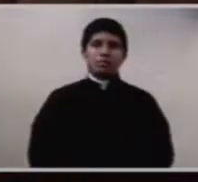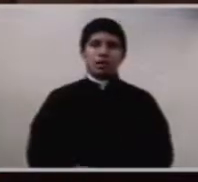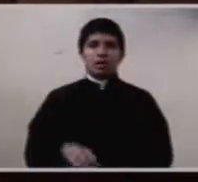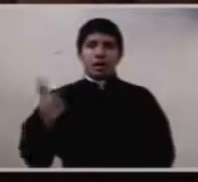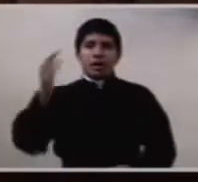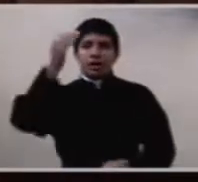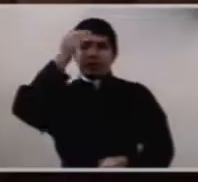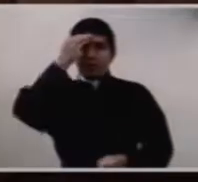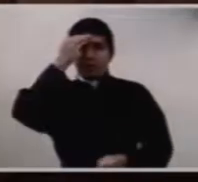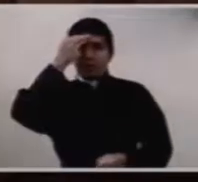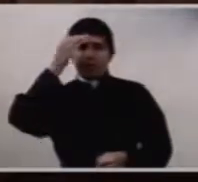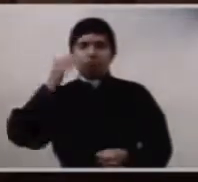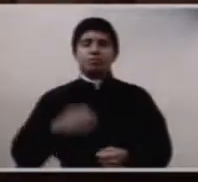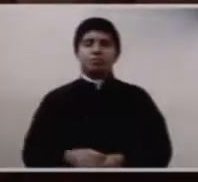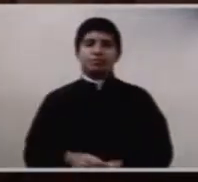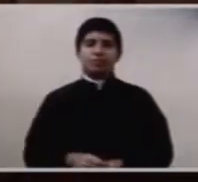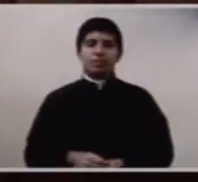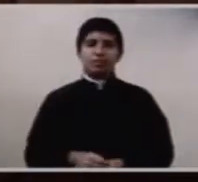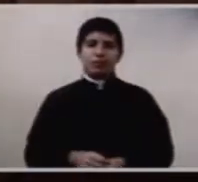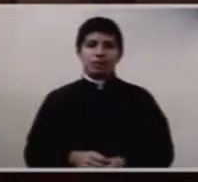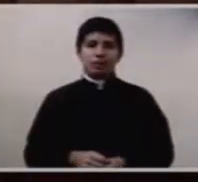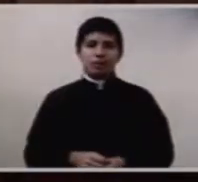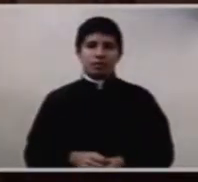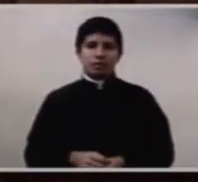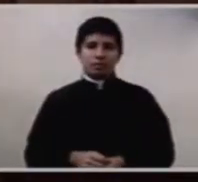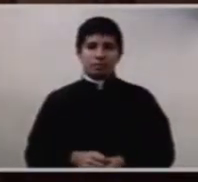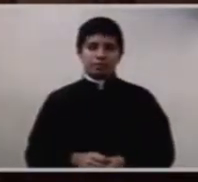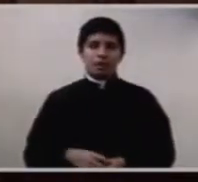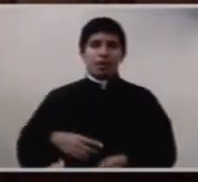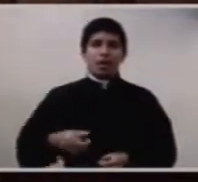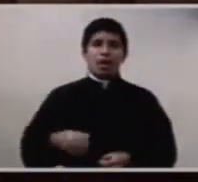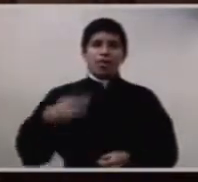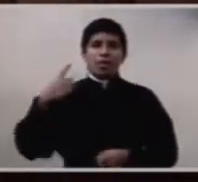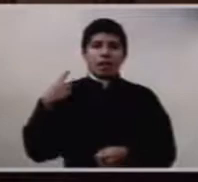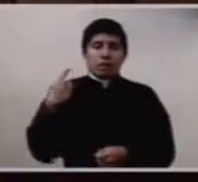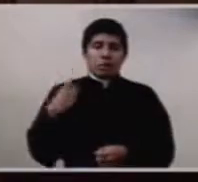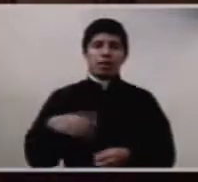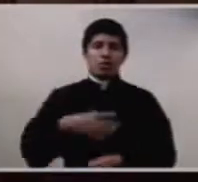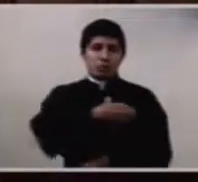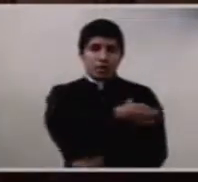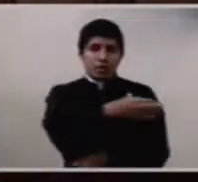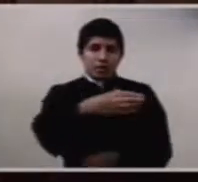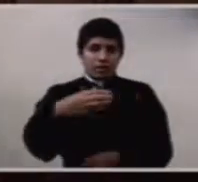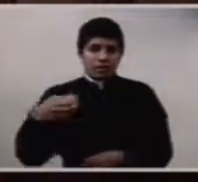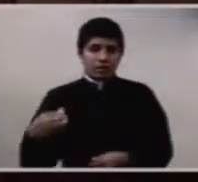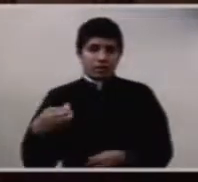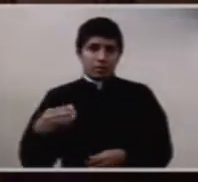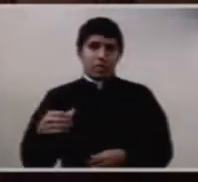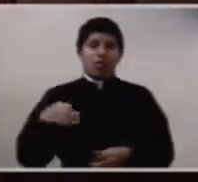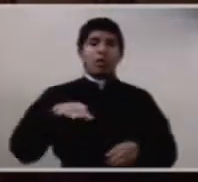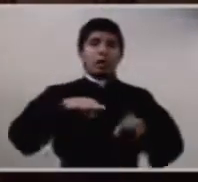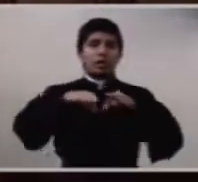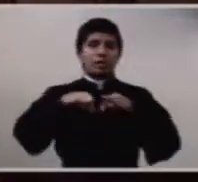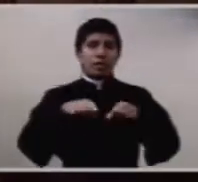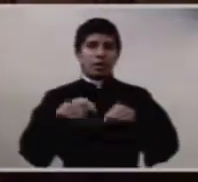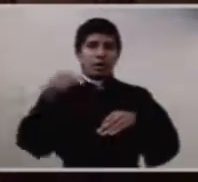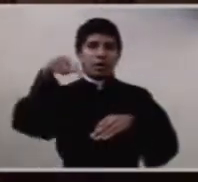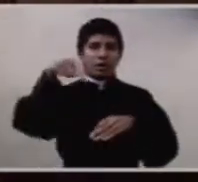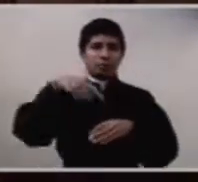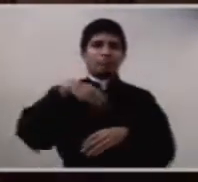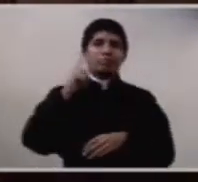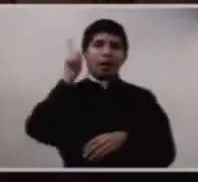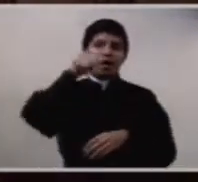donde el dueño de una viña va contratando en diferentes momentos del día a trabajadores a quienes al